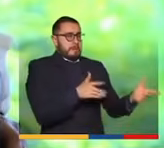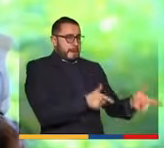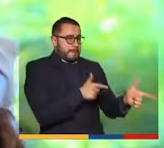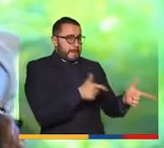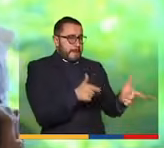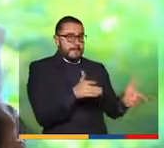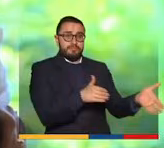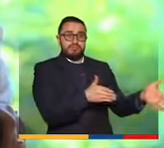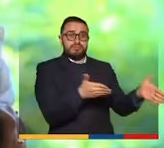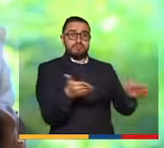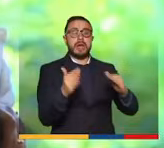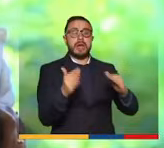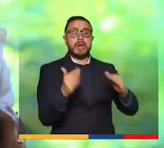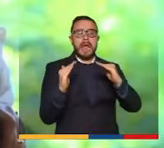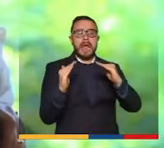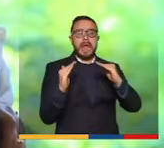caseríos.